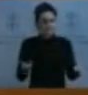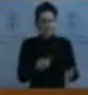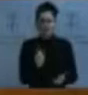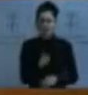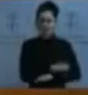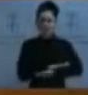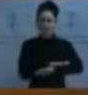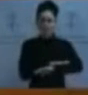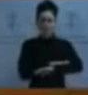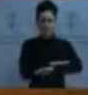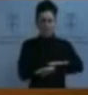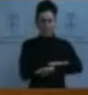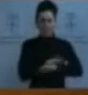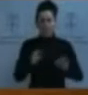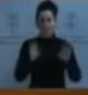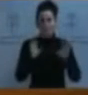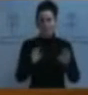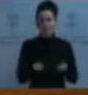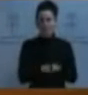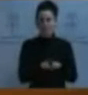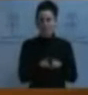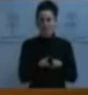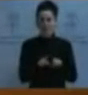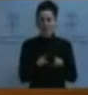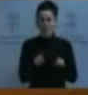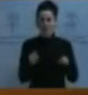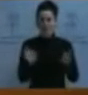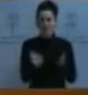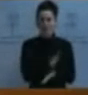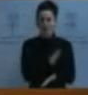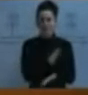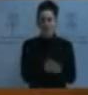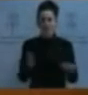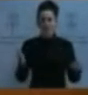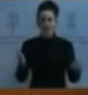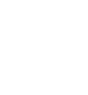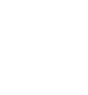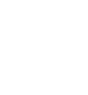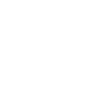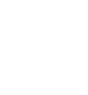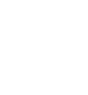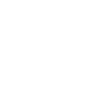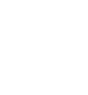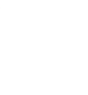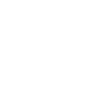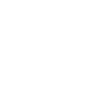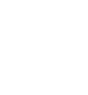Y la nada sirve para muy poco. No sirve, señor presidente, desgraciadamente, para